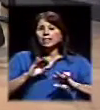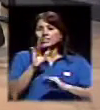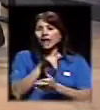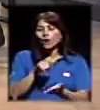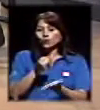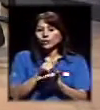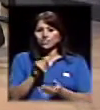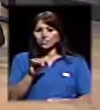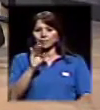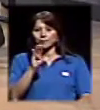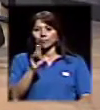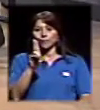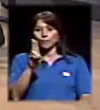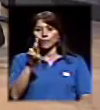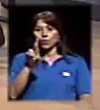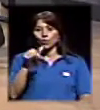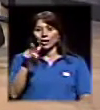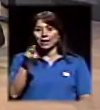¿verdad?